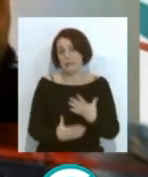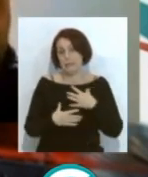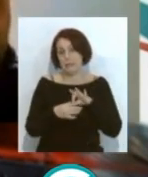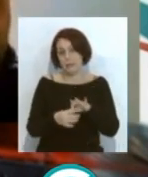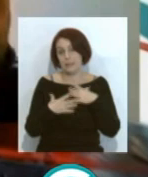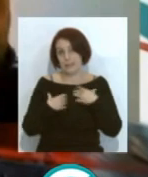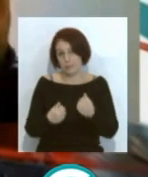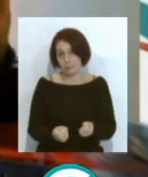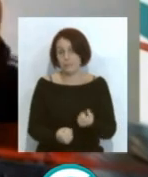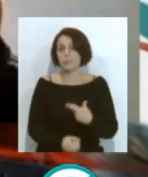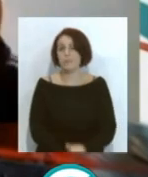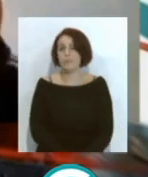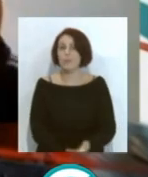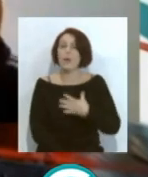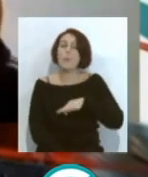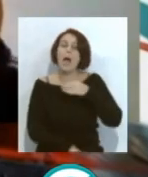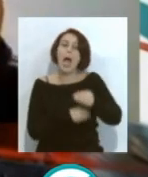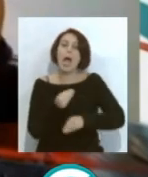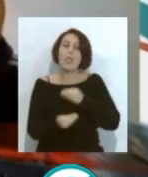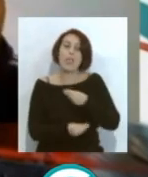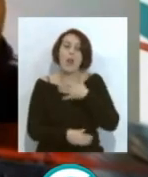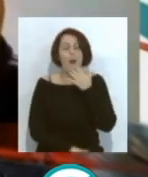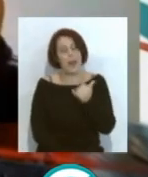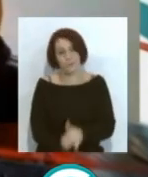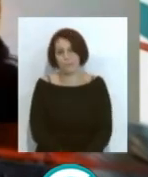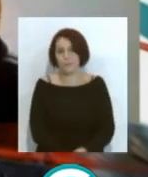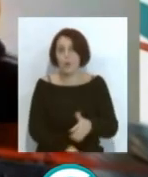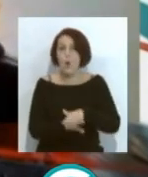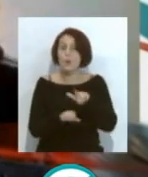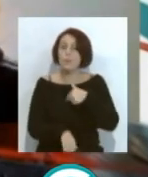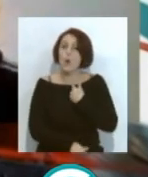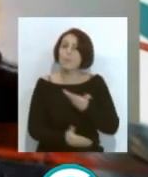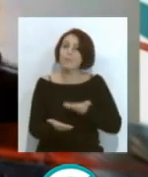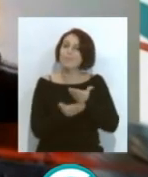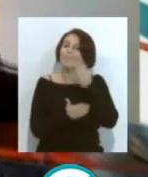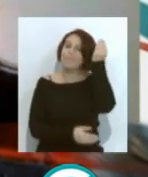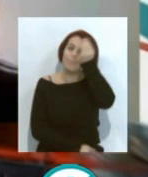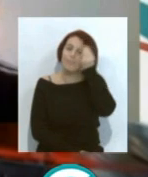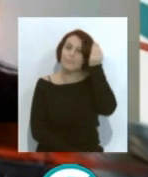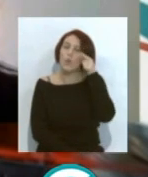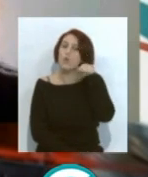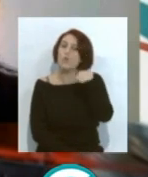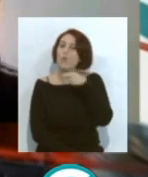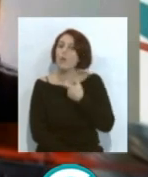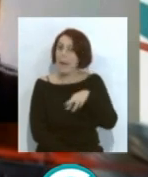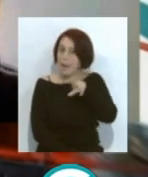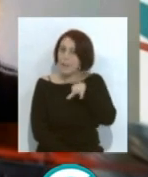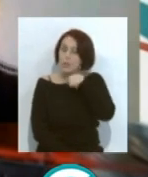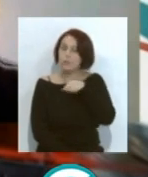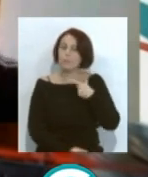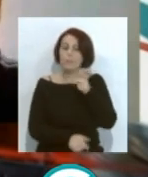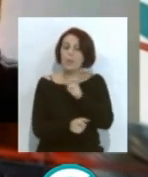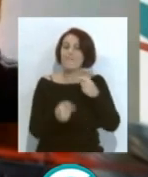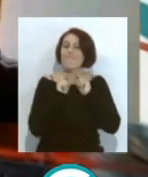sanitariamente y que se pueda hacer. Ojalá sea así. Y ya por último, David, te pido esa reflexión. Tú que, como insisto, fuiste de los